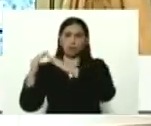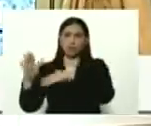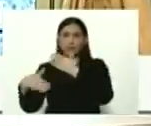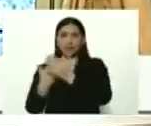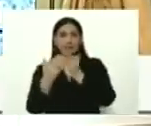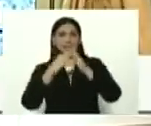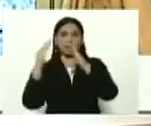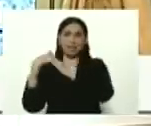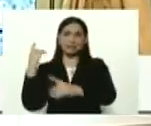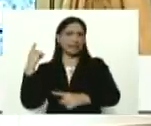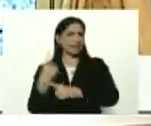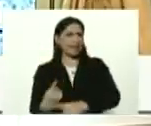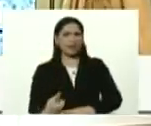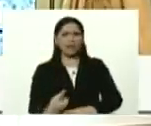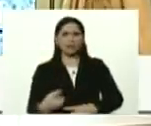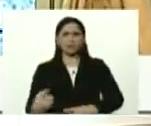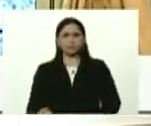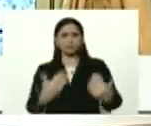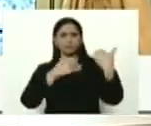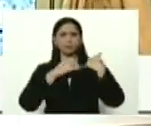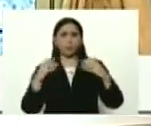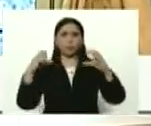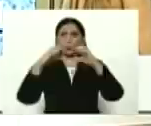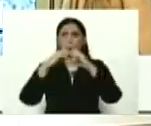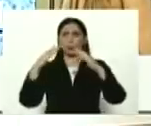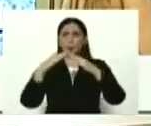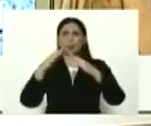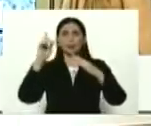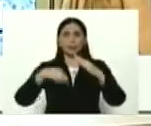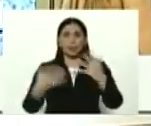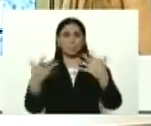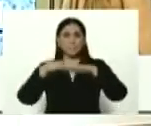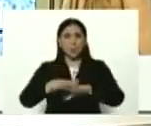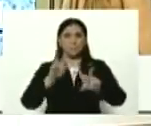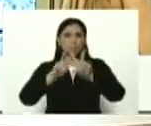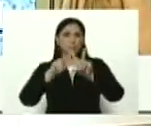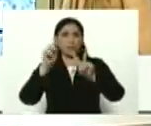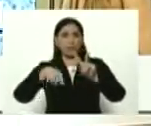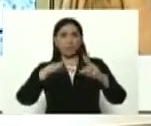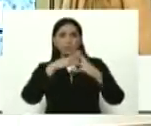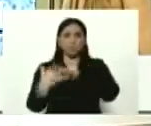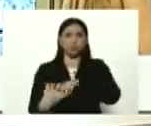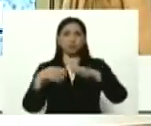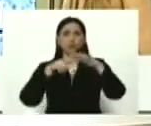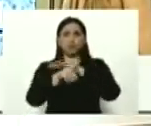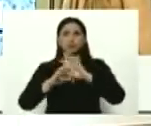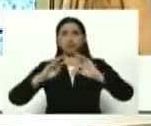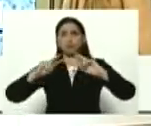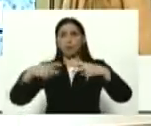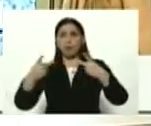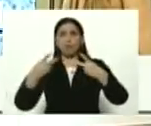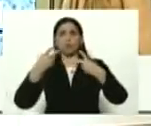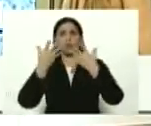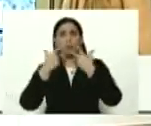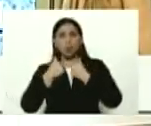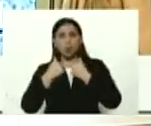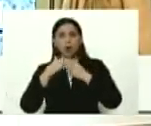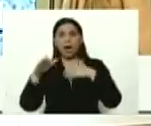Quiere decir que debe llevar la gran misión Vivienda Venezuela y Barrio Nuevo, Barrio Tricolor, al hogar.